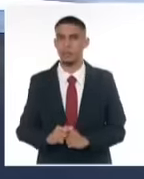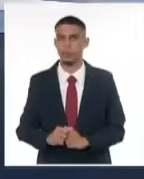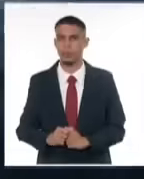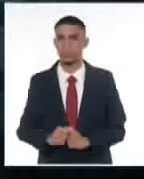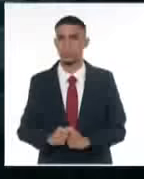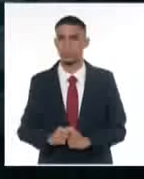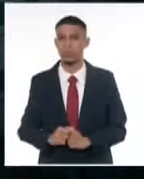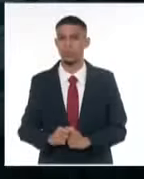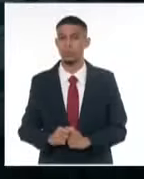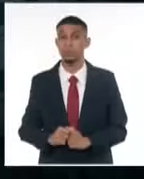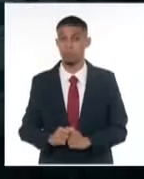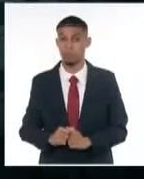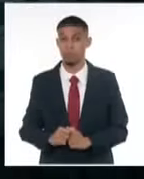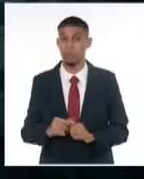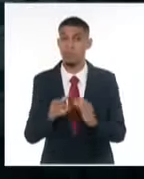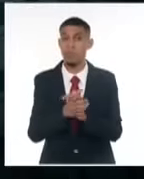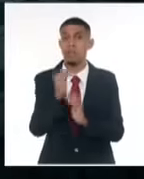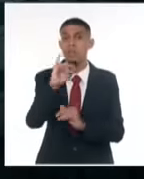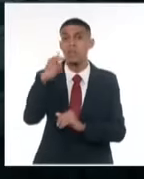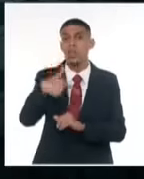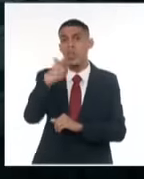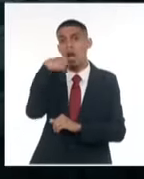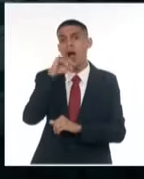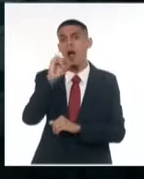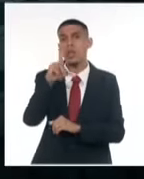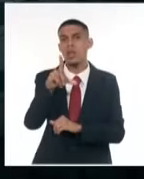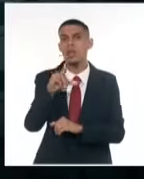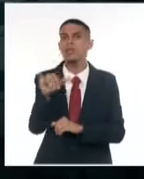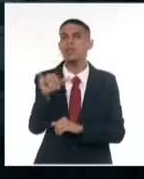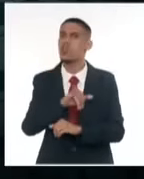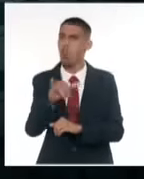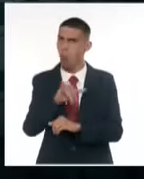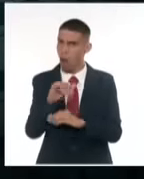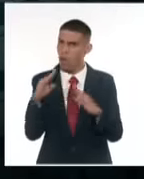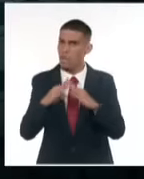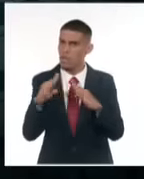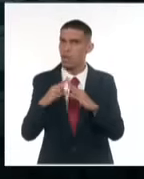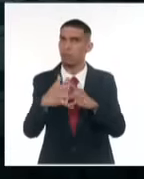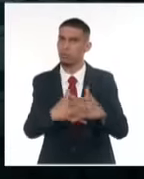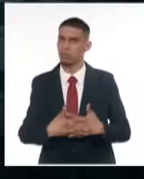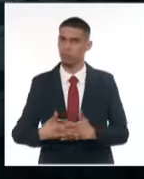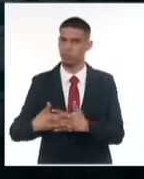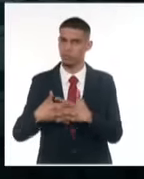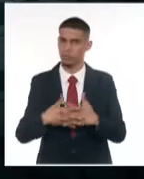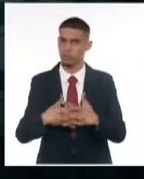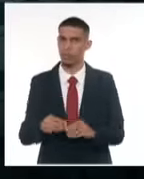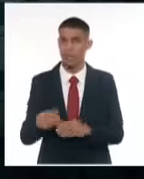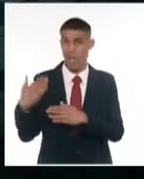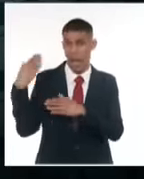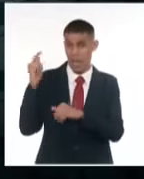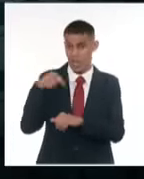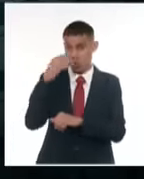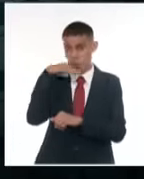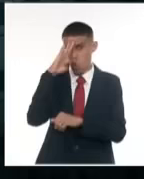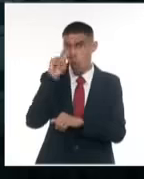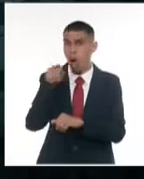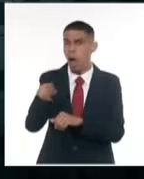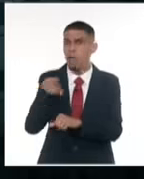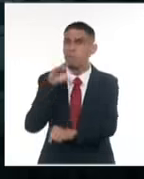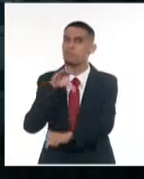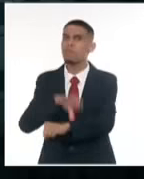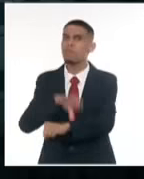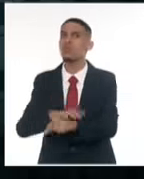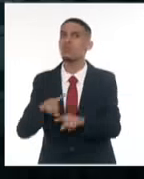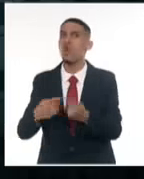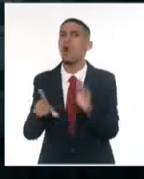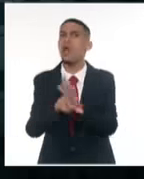son. A Mijail Sánchez González, vive también en la Florida, Estados Unidos. Cuando estaba en Cuba, fue procesado por portación y tenencia ilegal